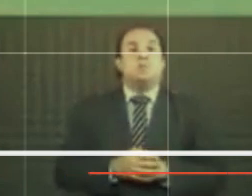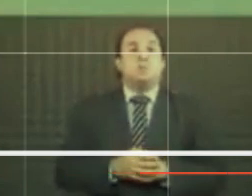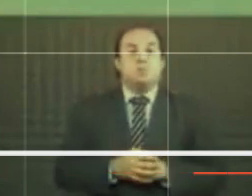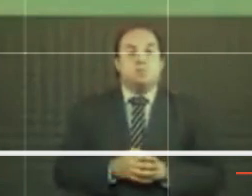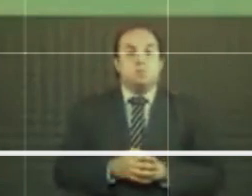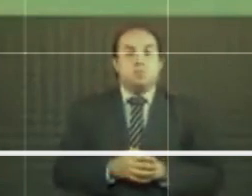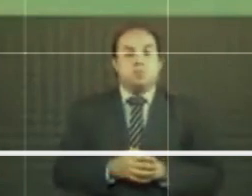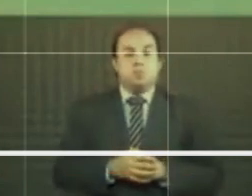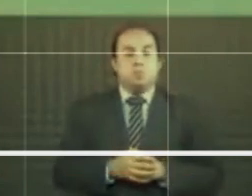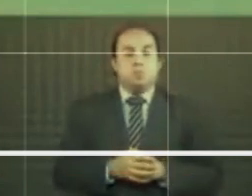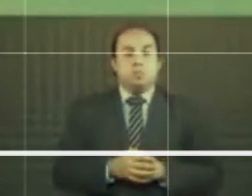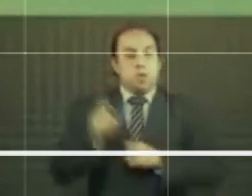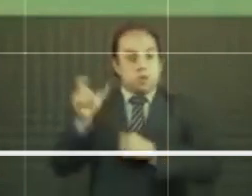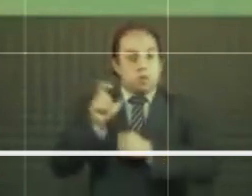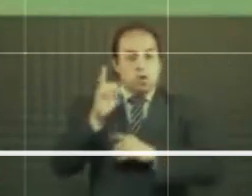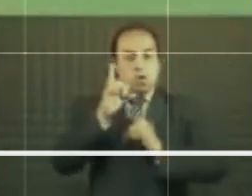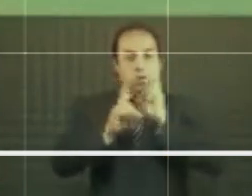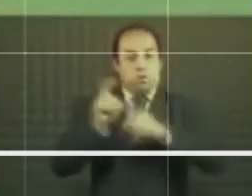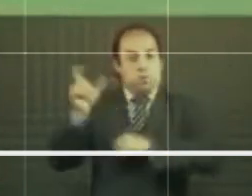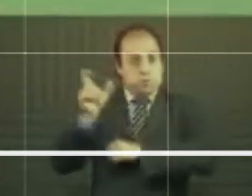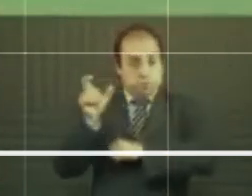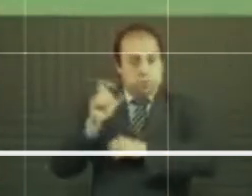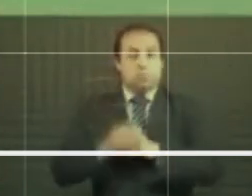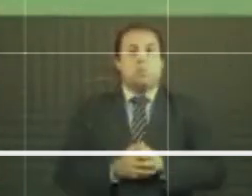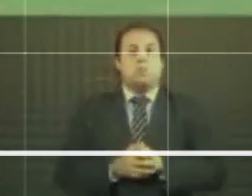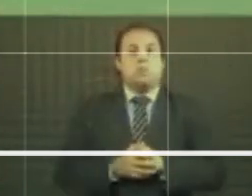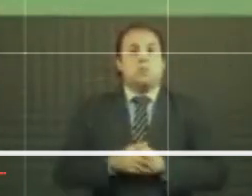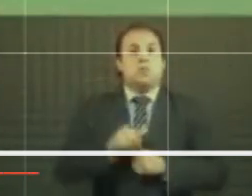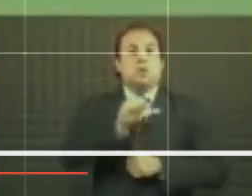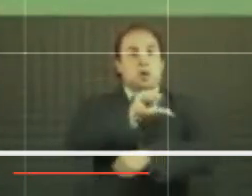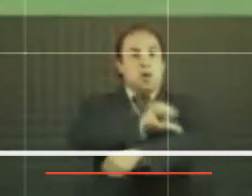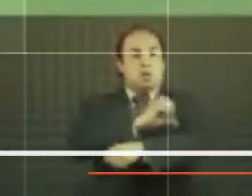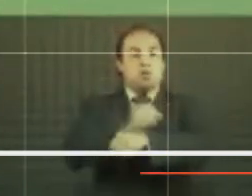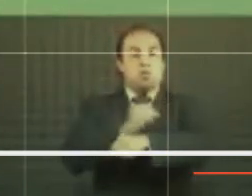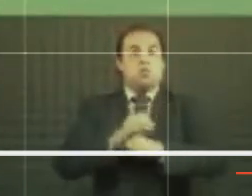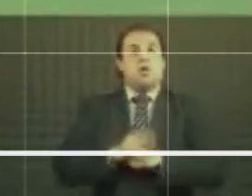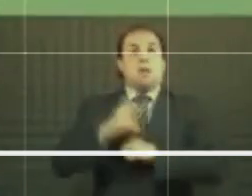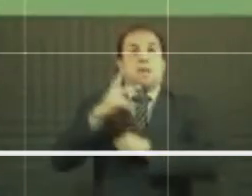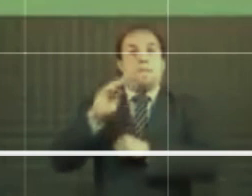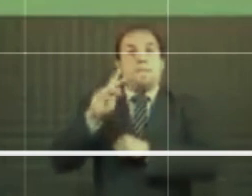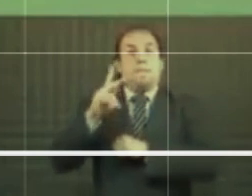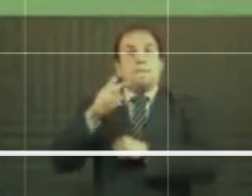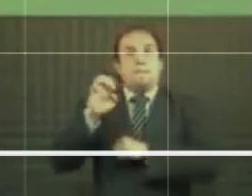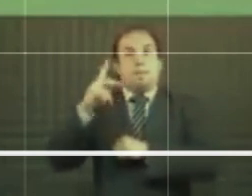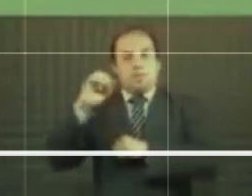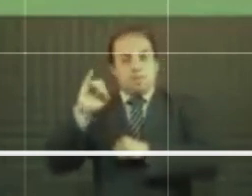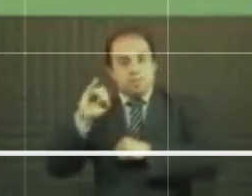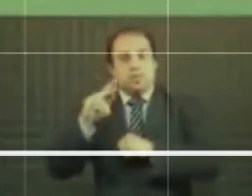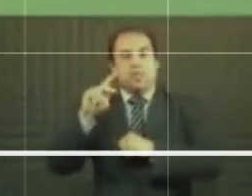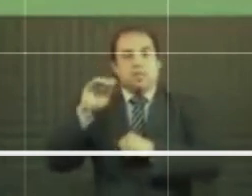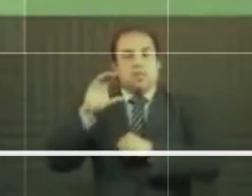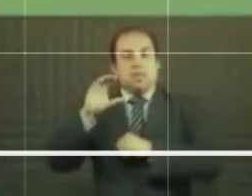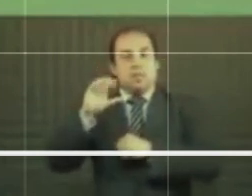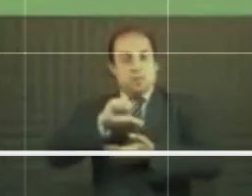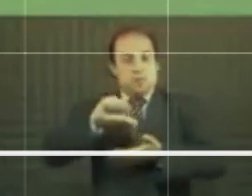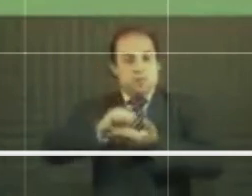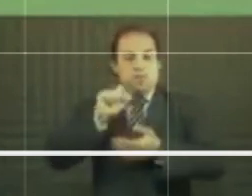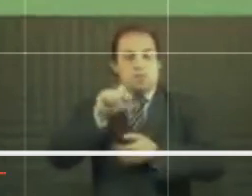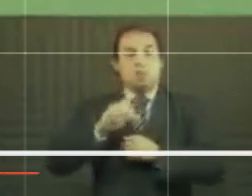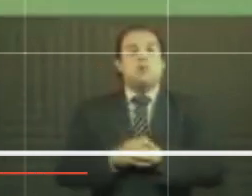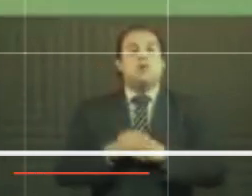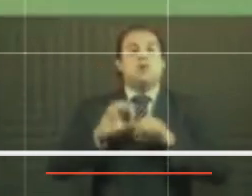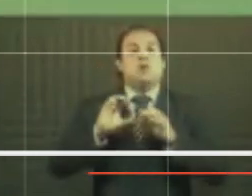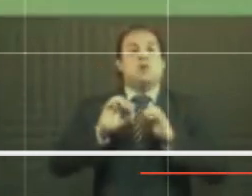Es en Xochimilco, la Deportiva Xochimilco, y en Álvaro Obregón, el Pepsi Center, en el World Trade Center, así como el Estadio Olímpico